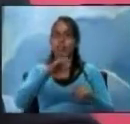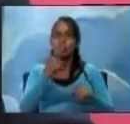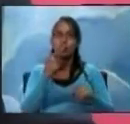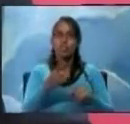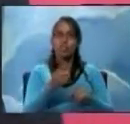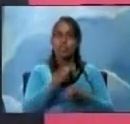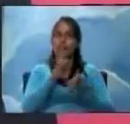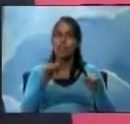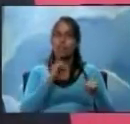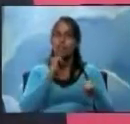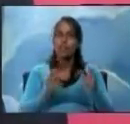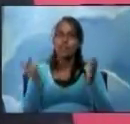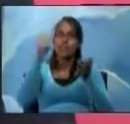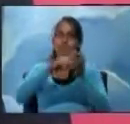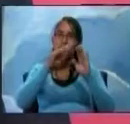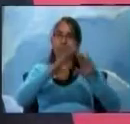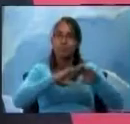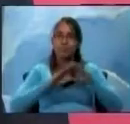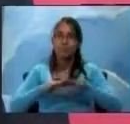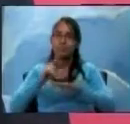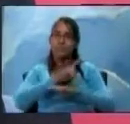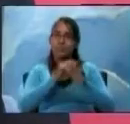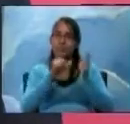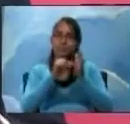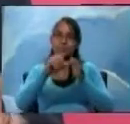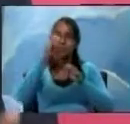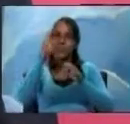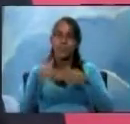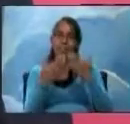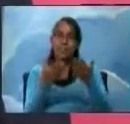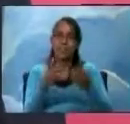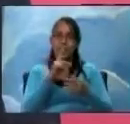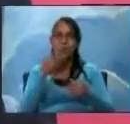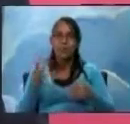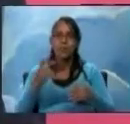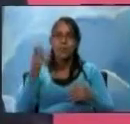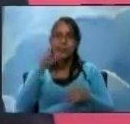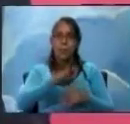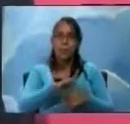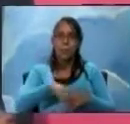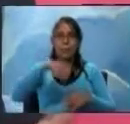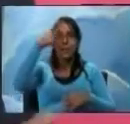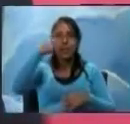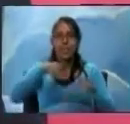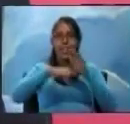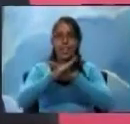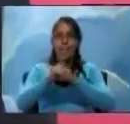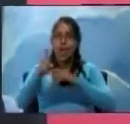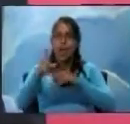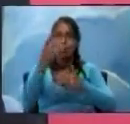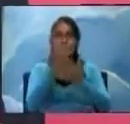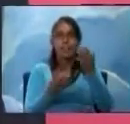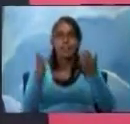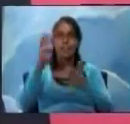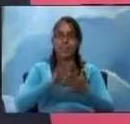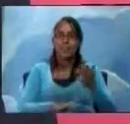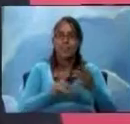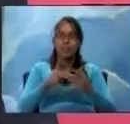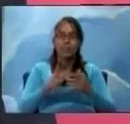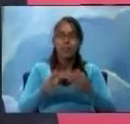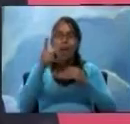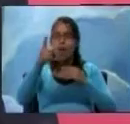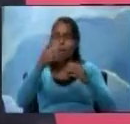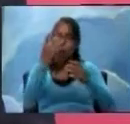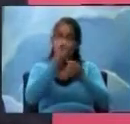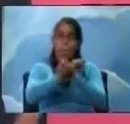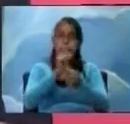dice que ya es muy alto en el ministerio donde Dios te ha dado. No vale la pena ir a una cárcel, no vale la pena